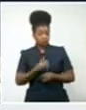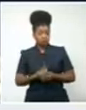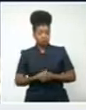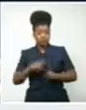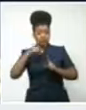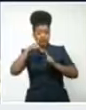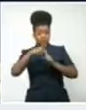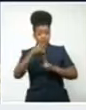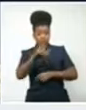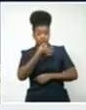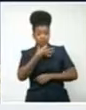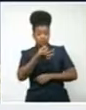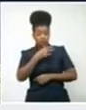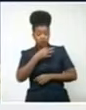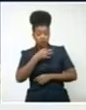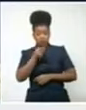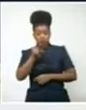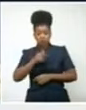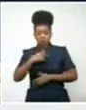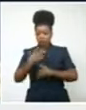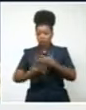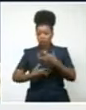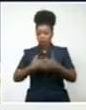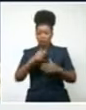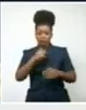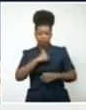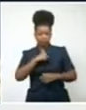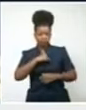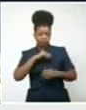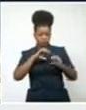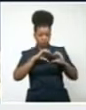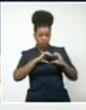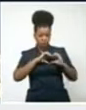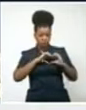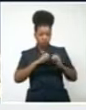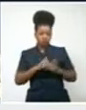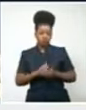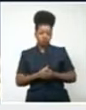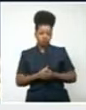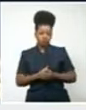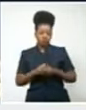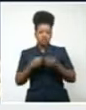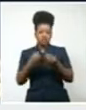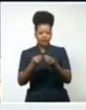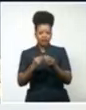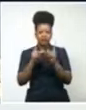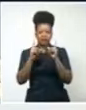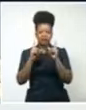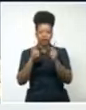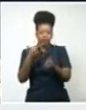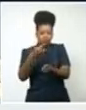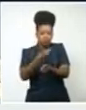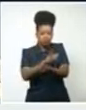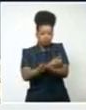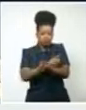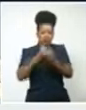con insuficiencia cardíaca que se le administra inhibidores de esta enzima, pero